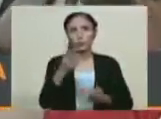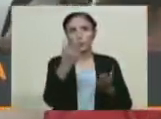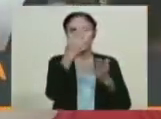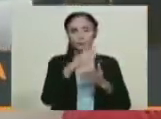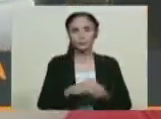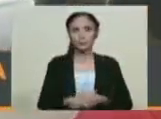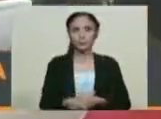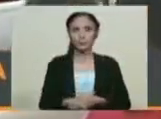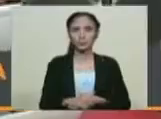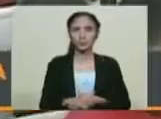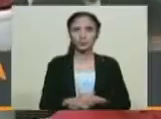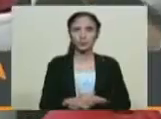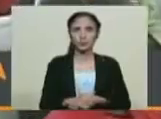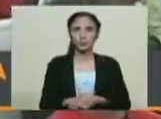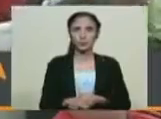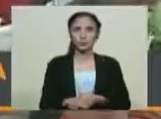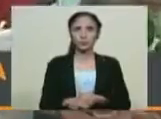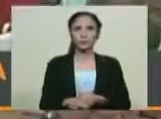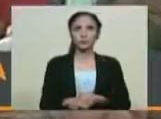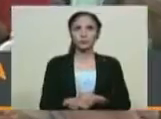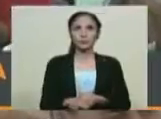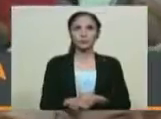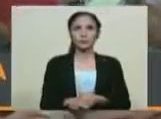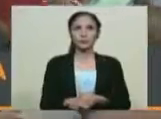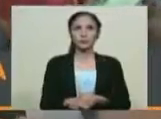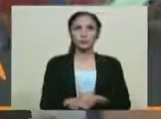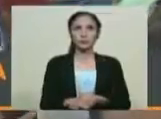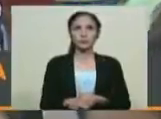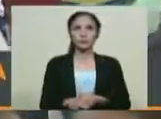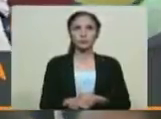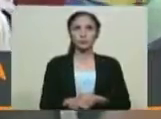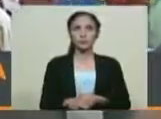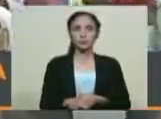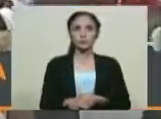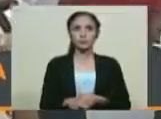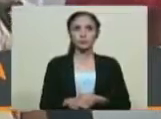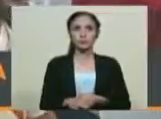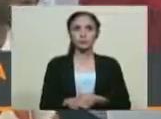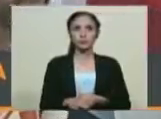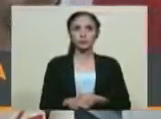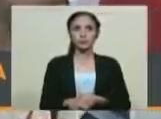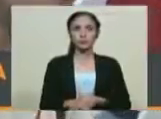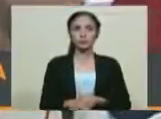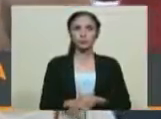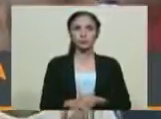de Tupamaro, de Nueva Mayoría, gran polo patriótico, camaradas, hermanos,